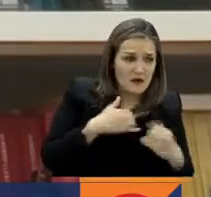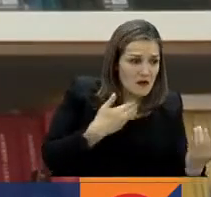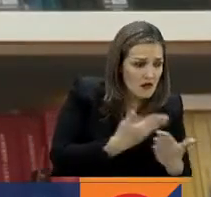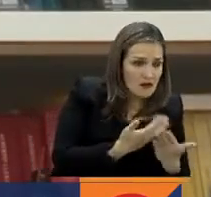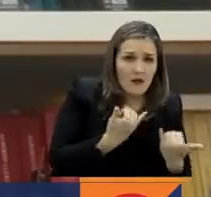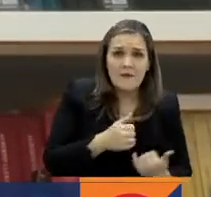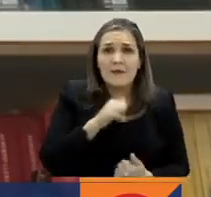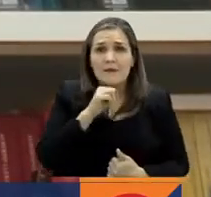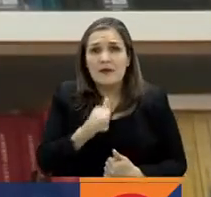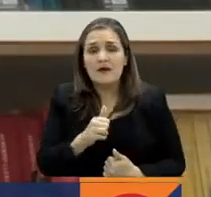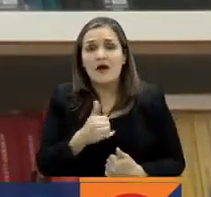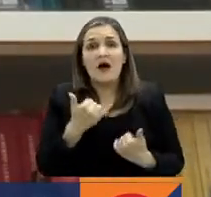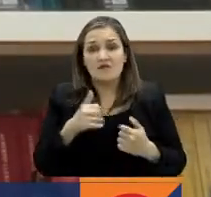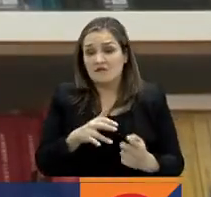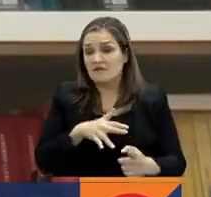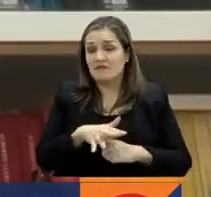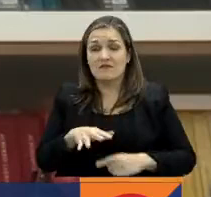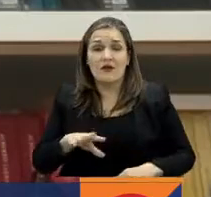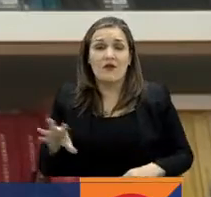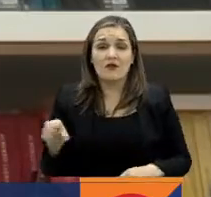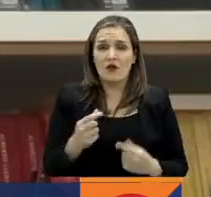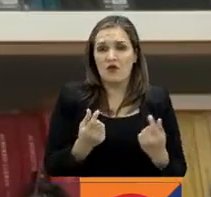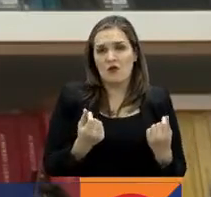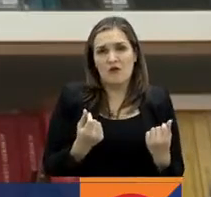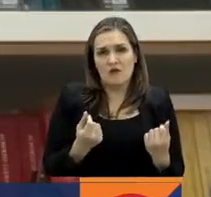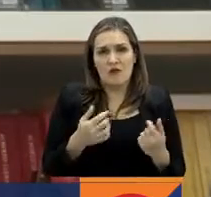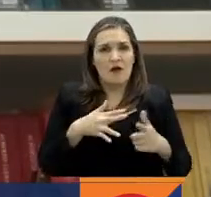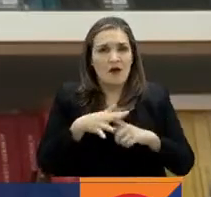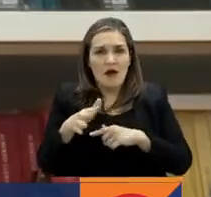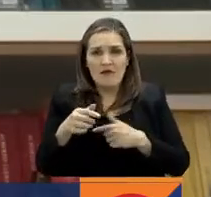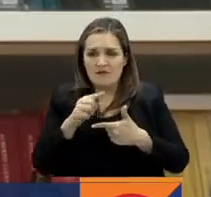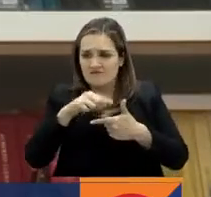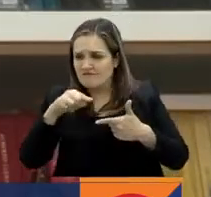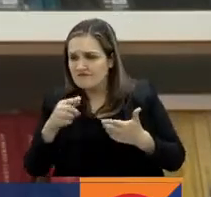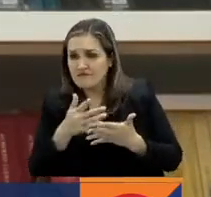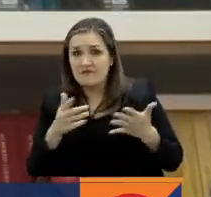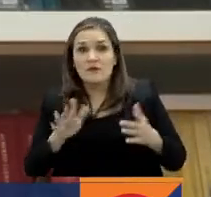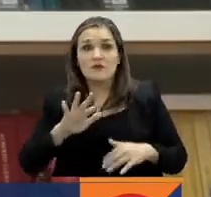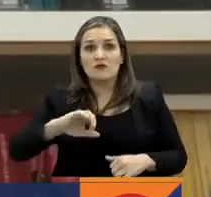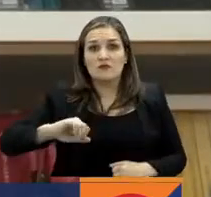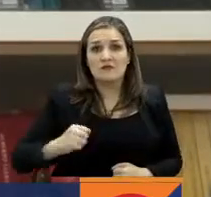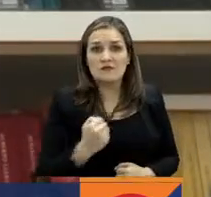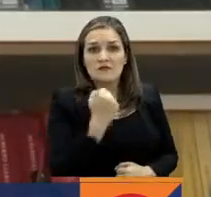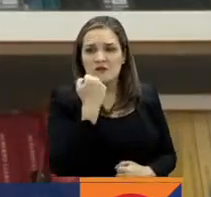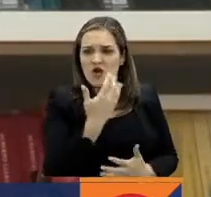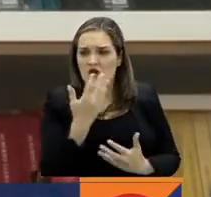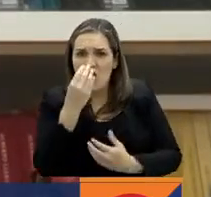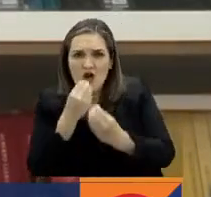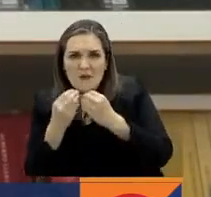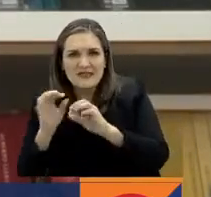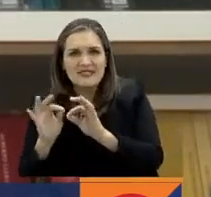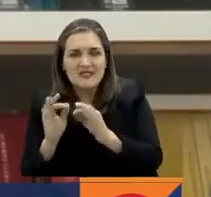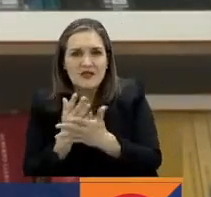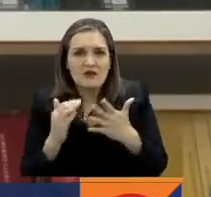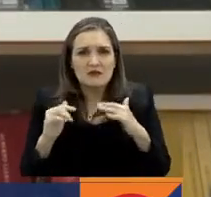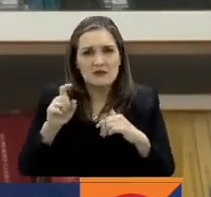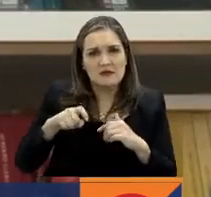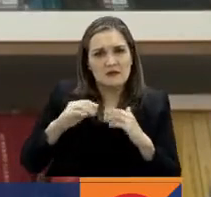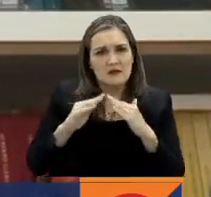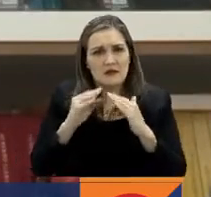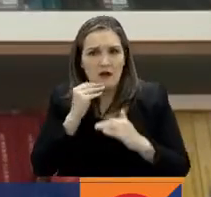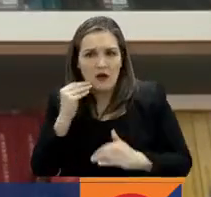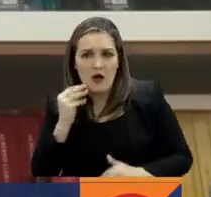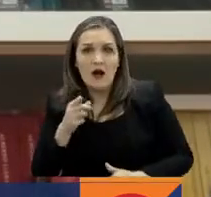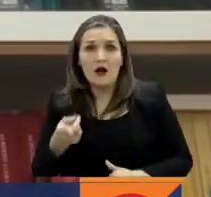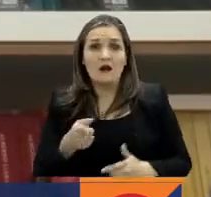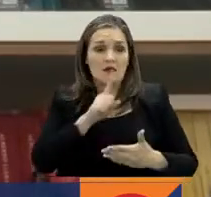todos los precios de la economía, en particular en los precios de la canasta básica, que se van a ver afectados también por varios impuestos de la